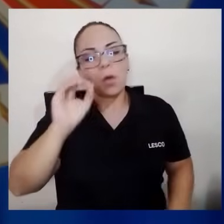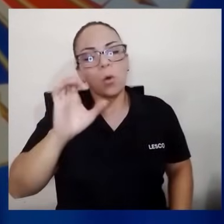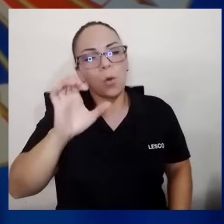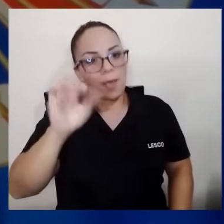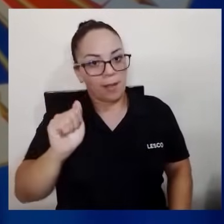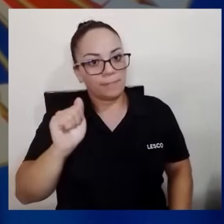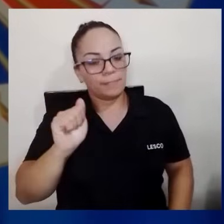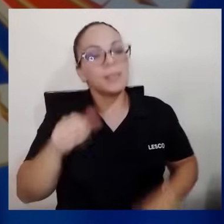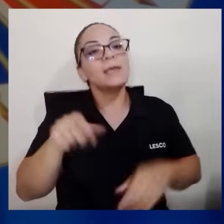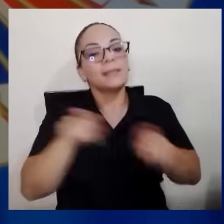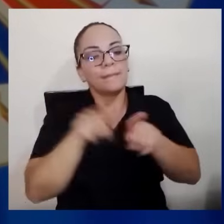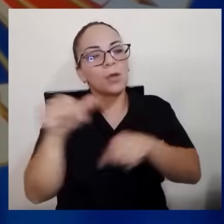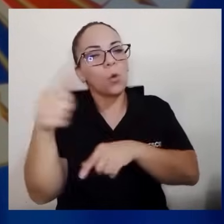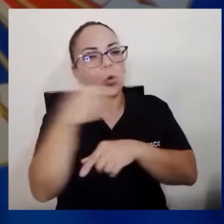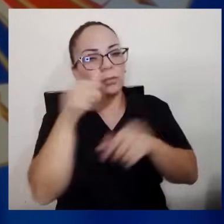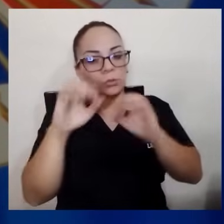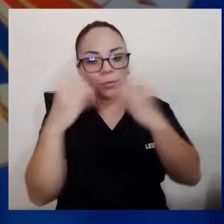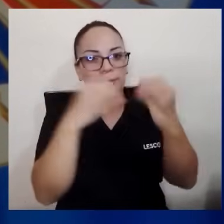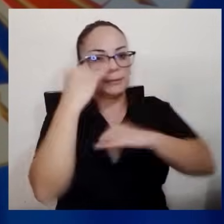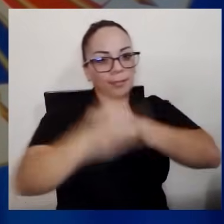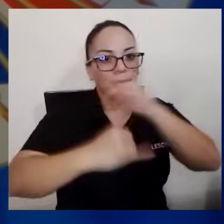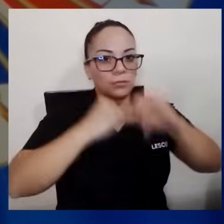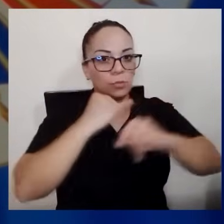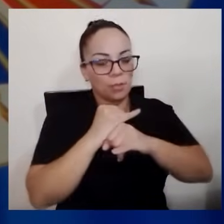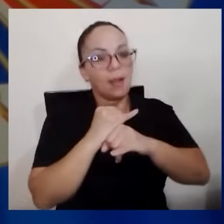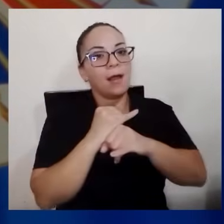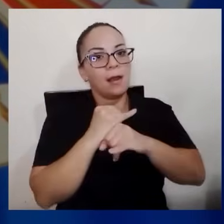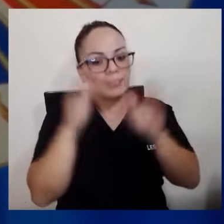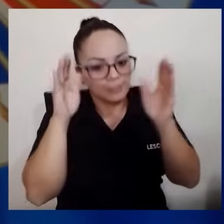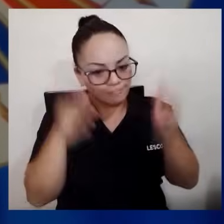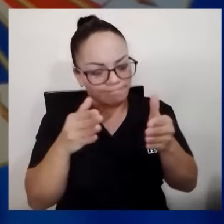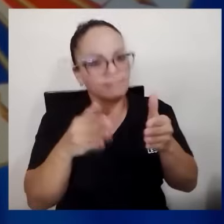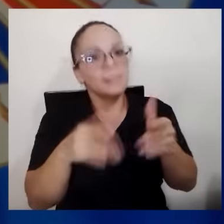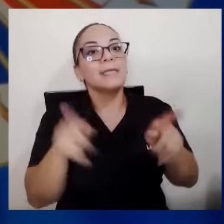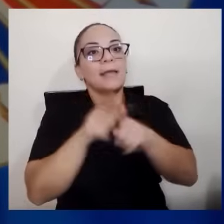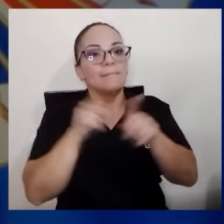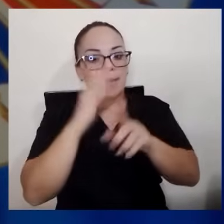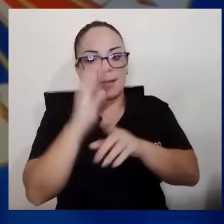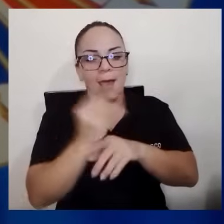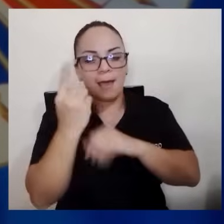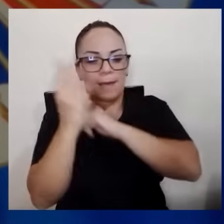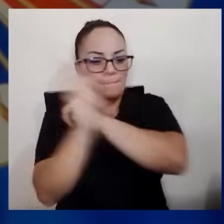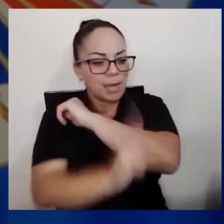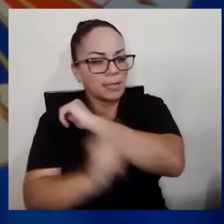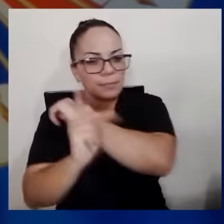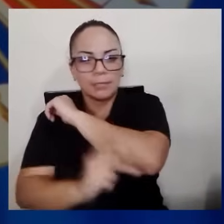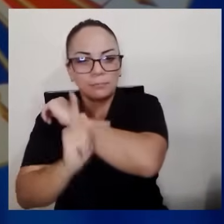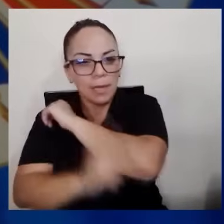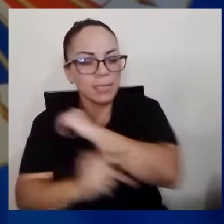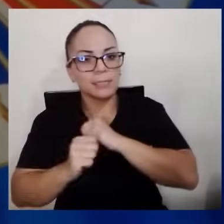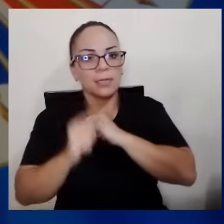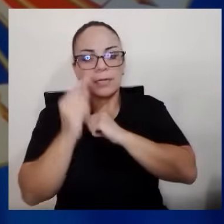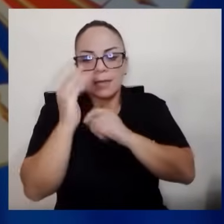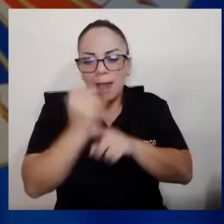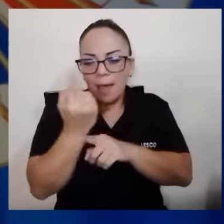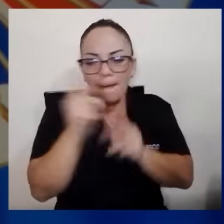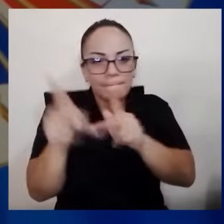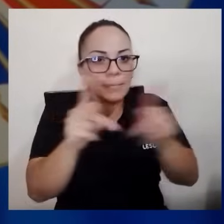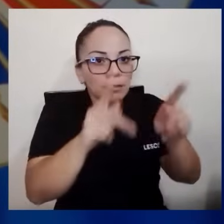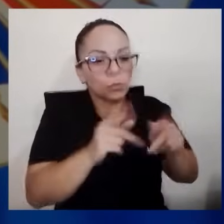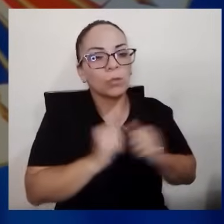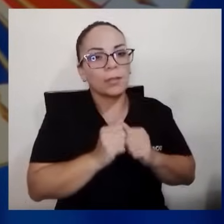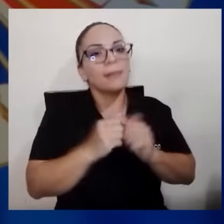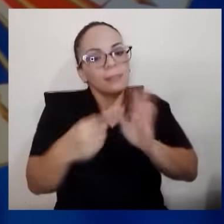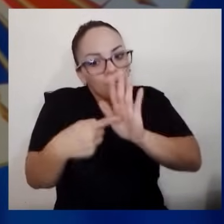internacionales y que cada país Cada ciudadano demuestre que genera valor a los